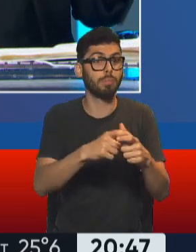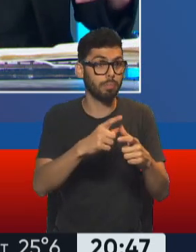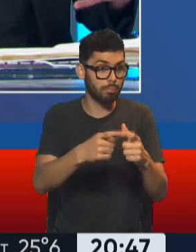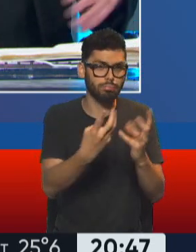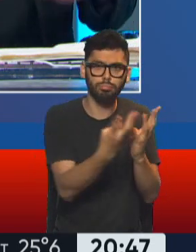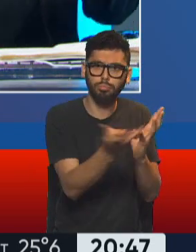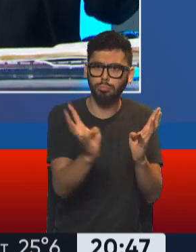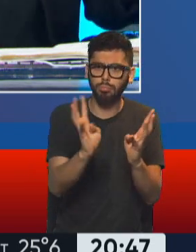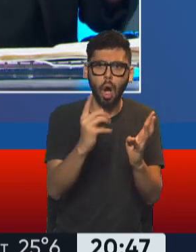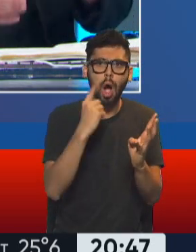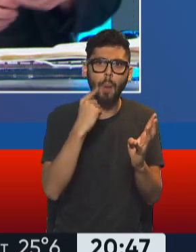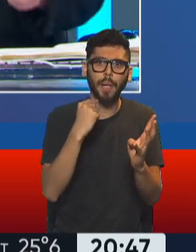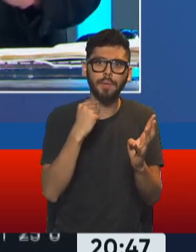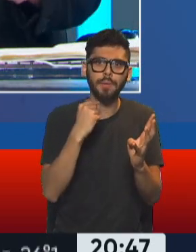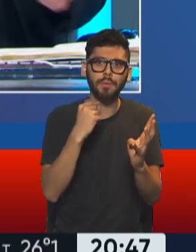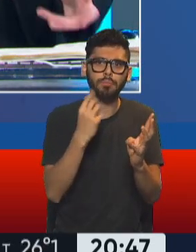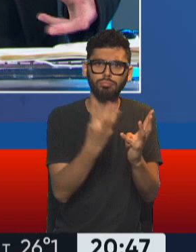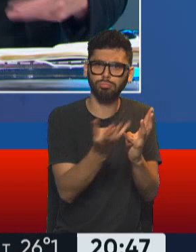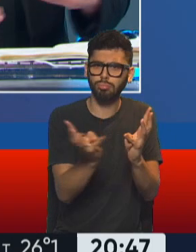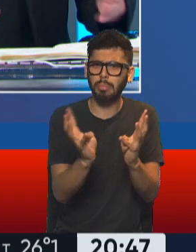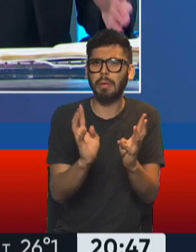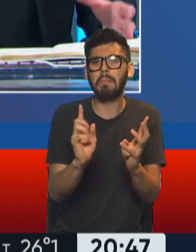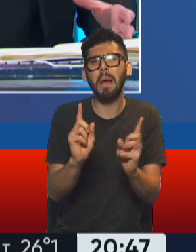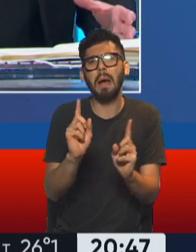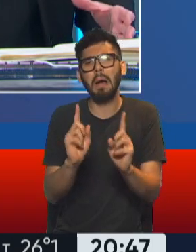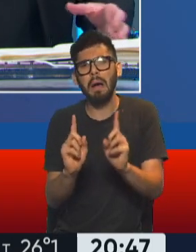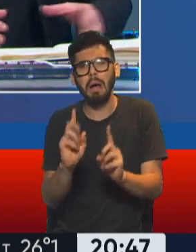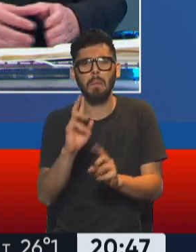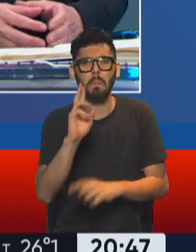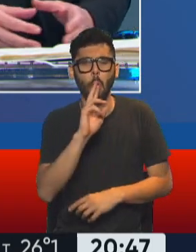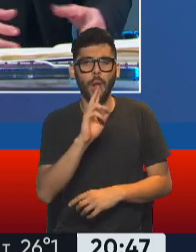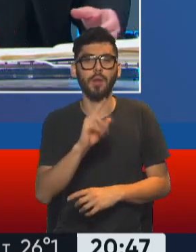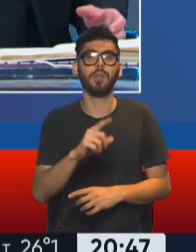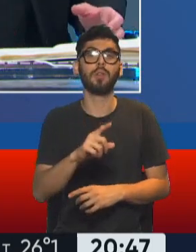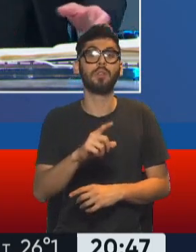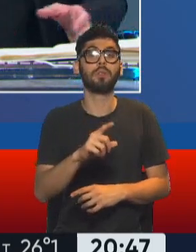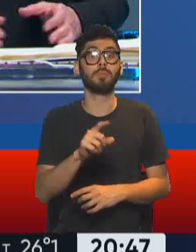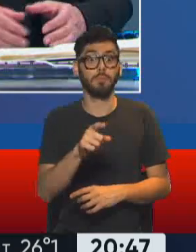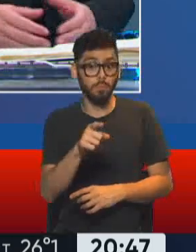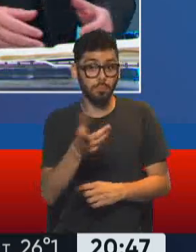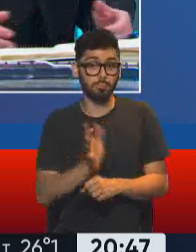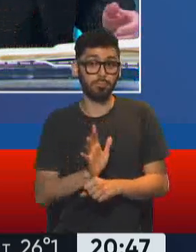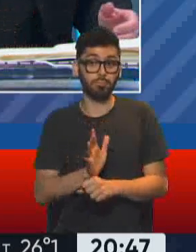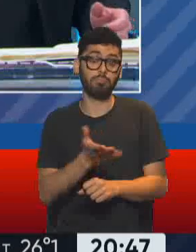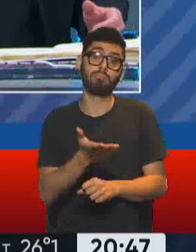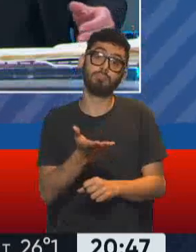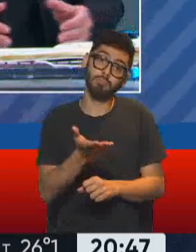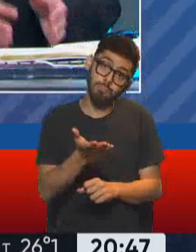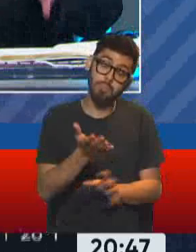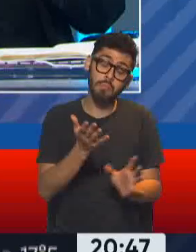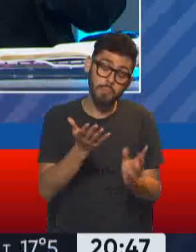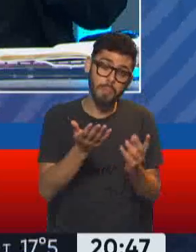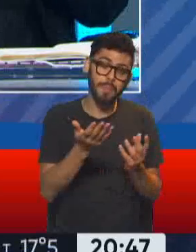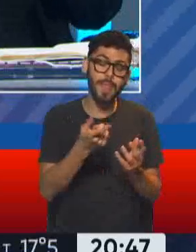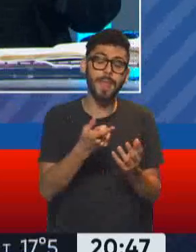muchachada una muchachada con un pequeño puñado de mujeres entonces ahí hay algo que podría también leerse